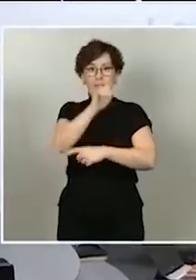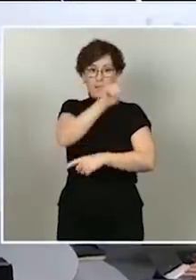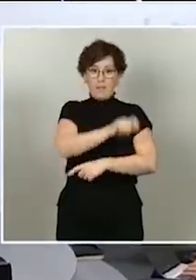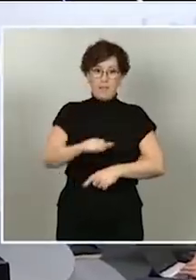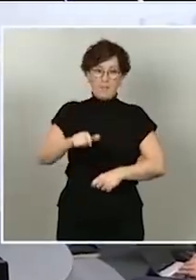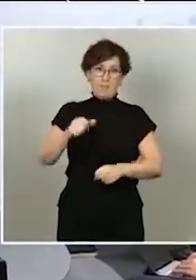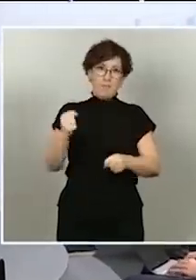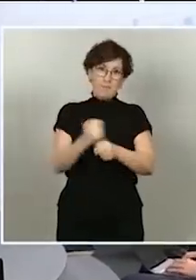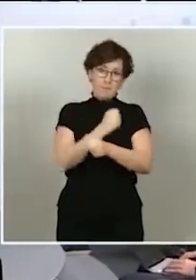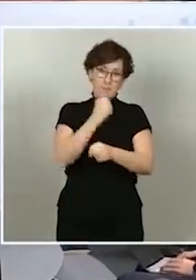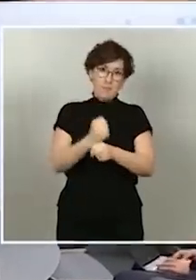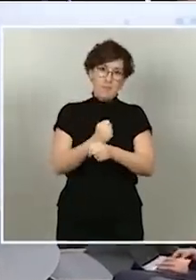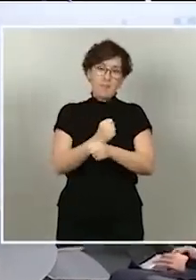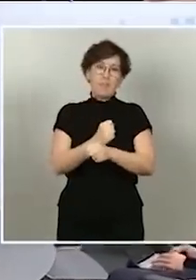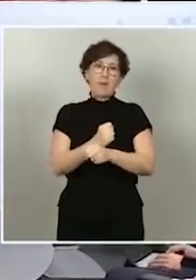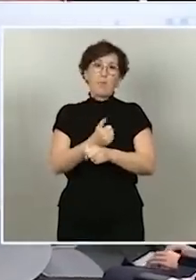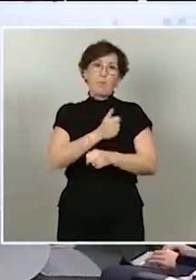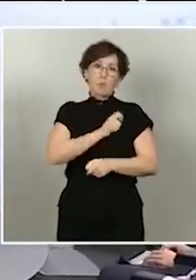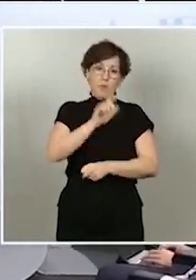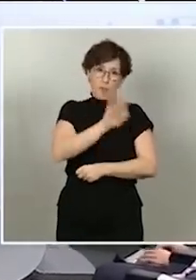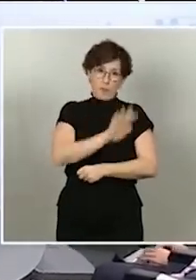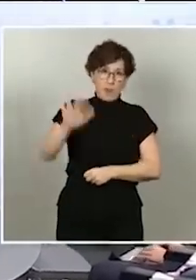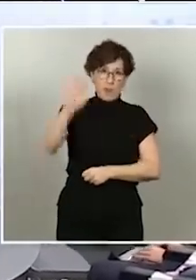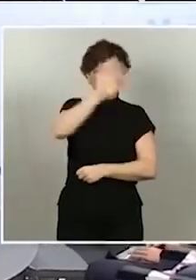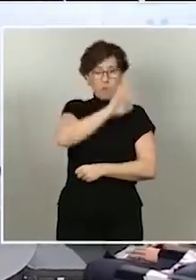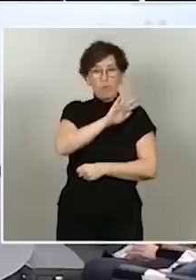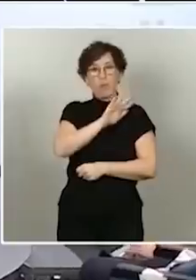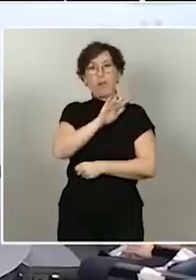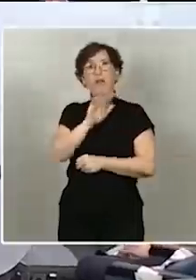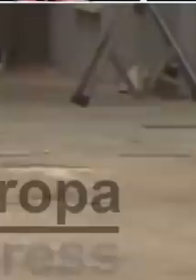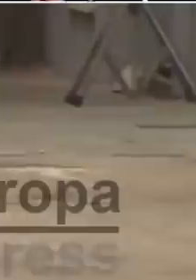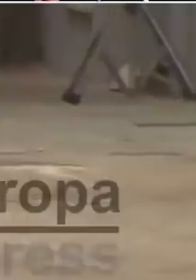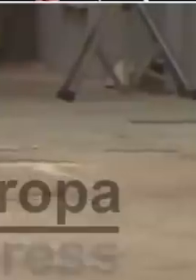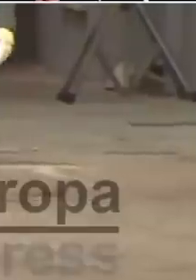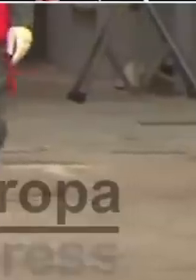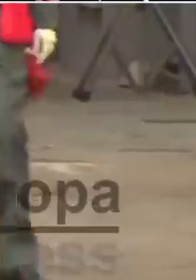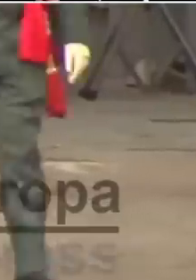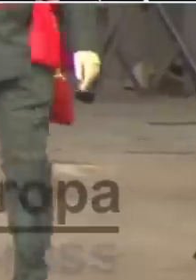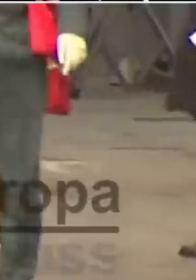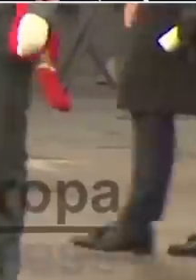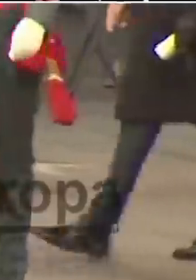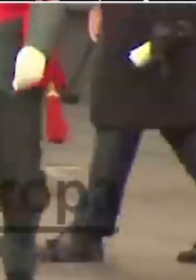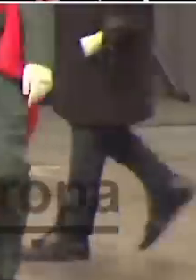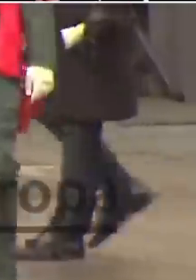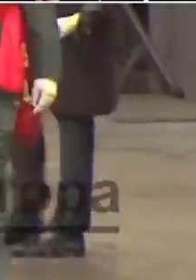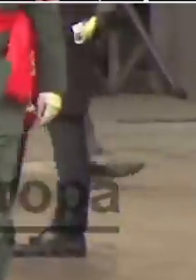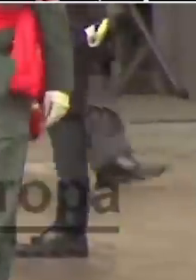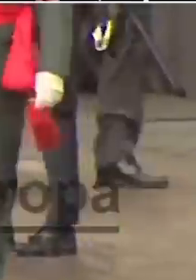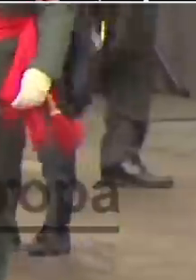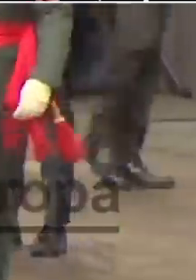general del estado para blanquear algunas actitudes del gobierno siempre a favor